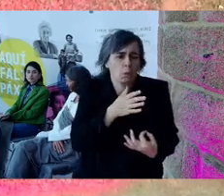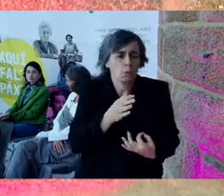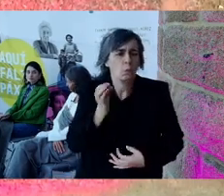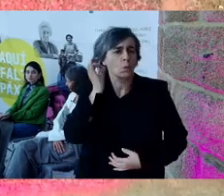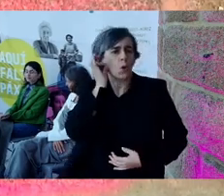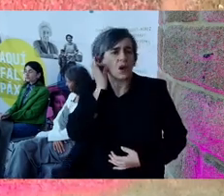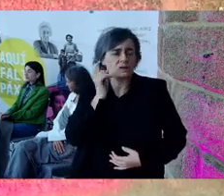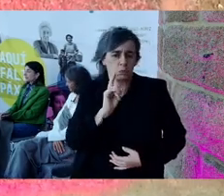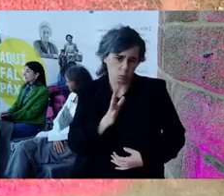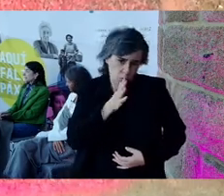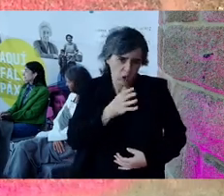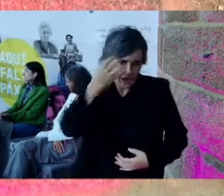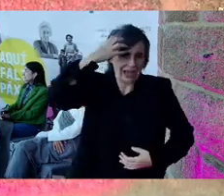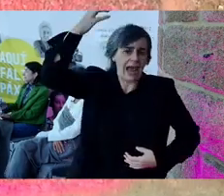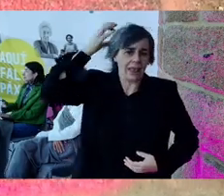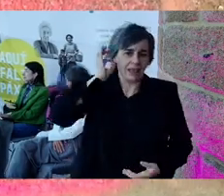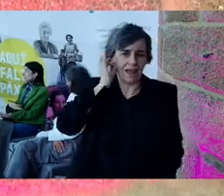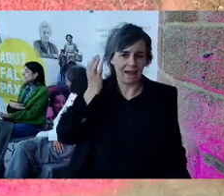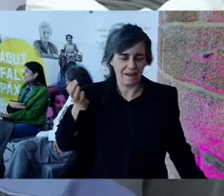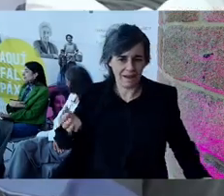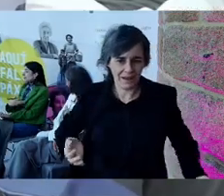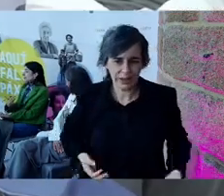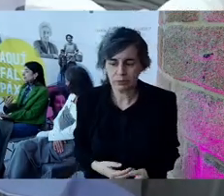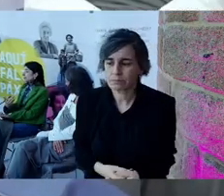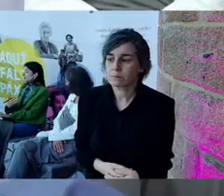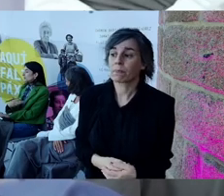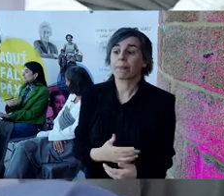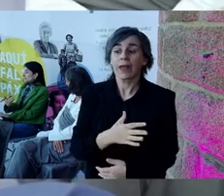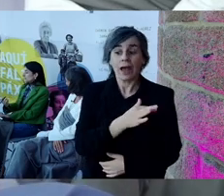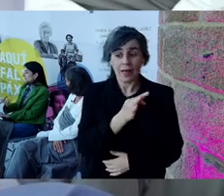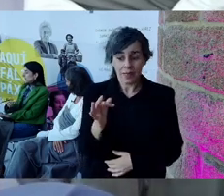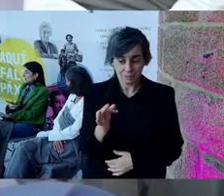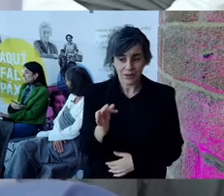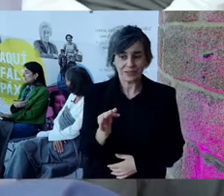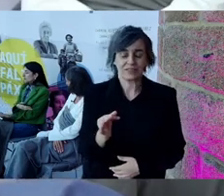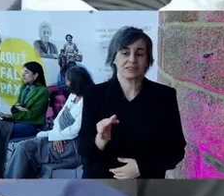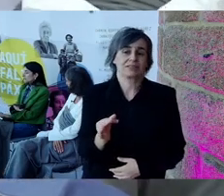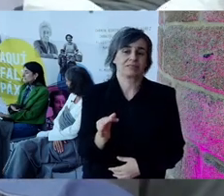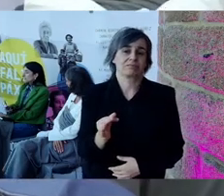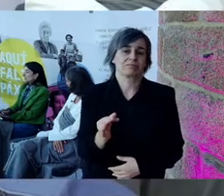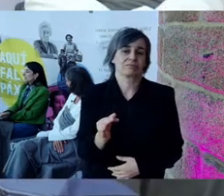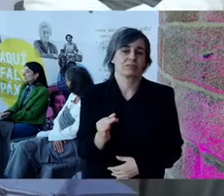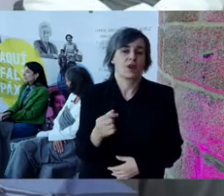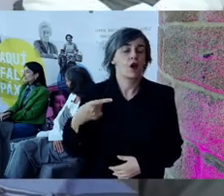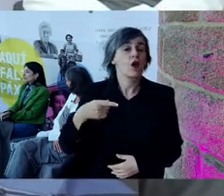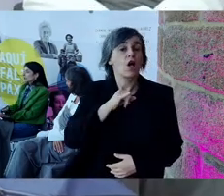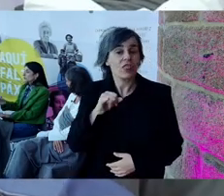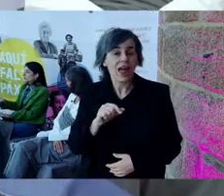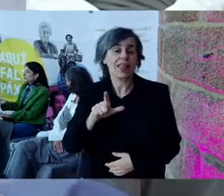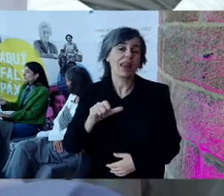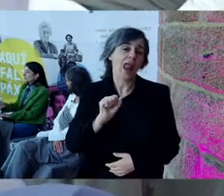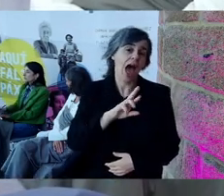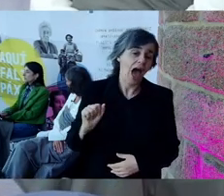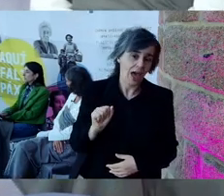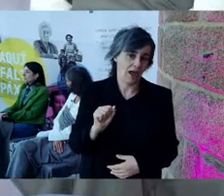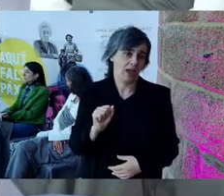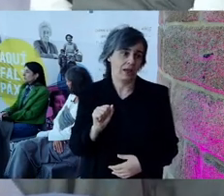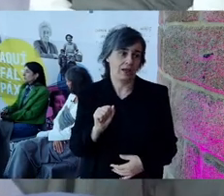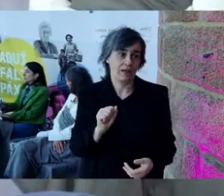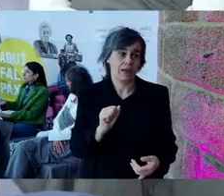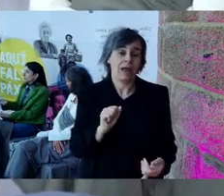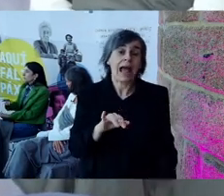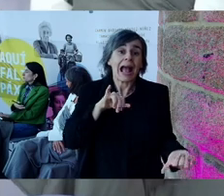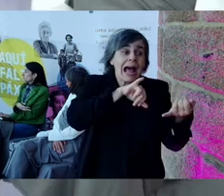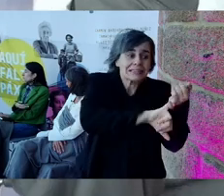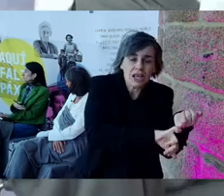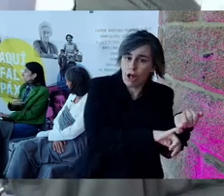por ser mujer cuanto por ser reina. Además, el hecho de que no se les vinculase a González de Lara y a Urraca